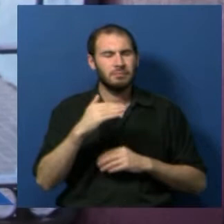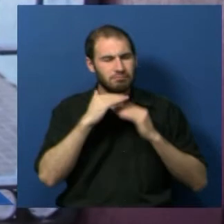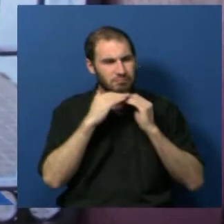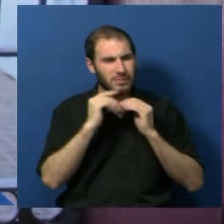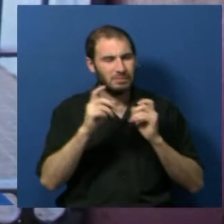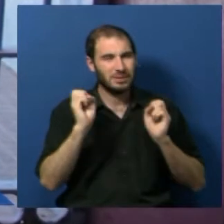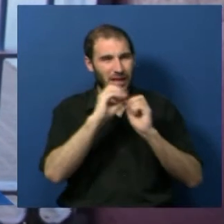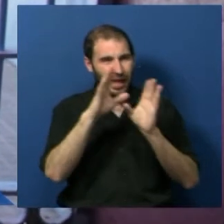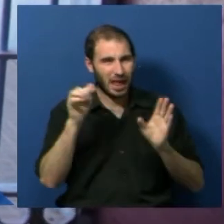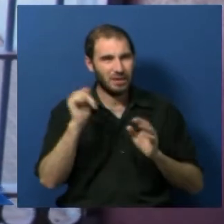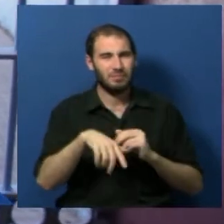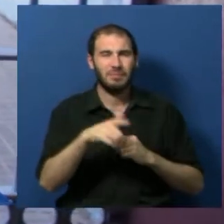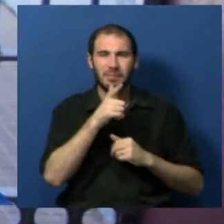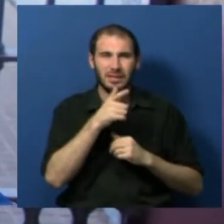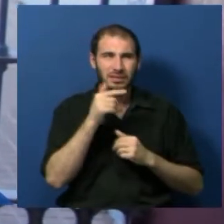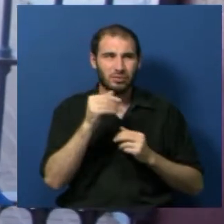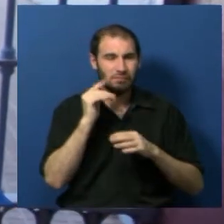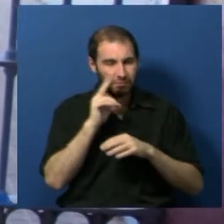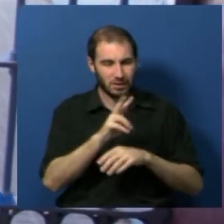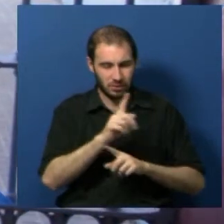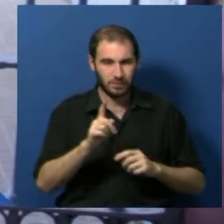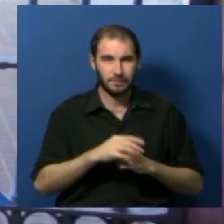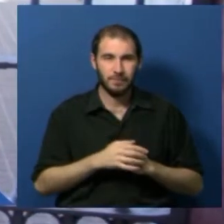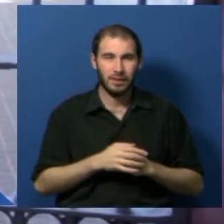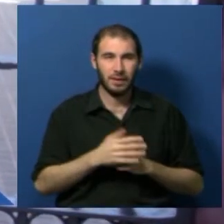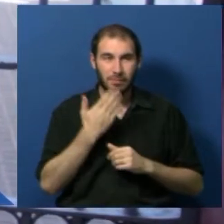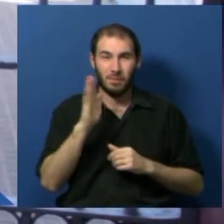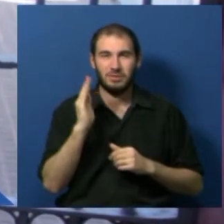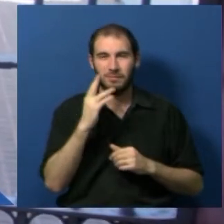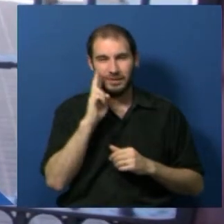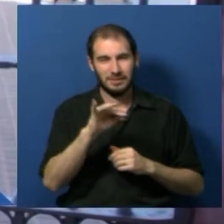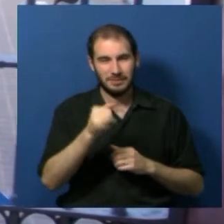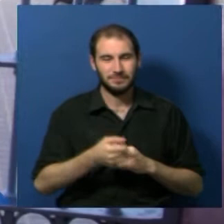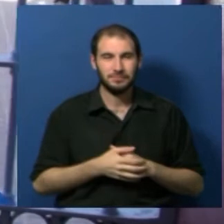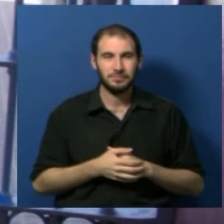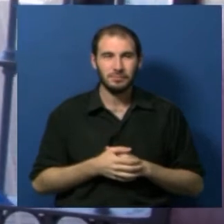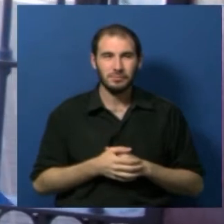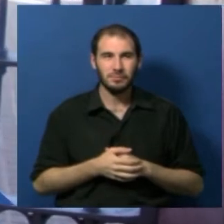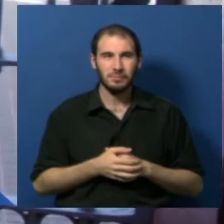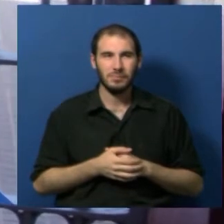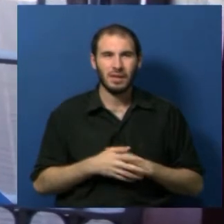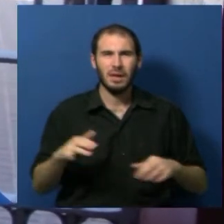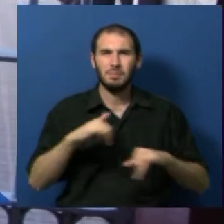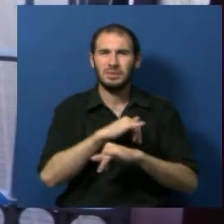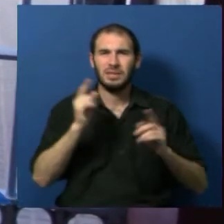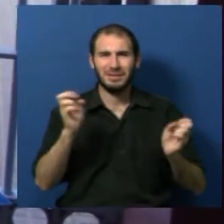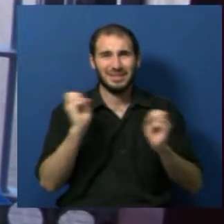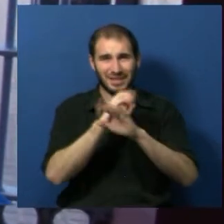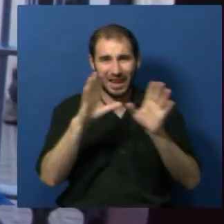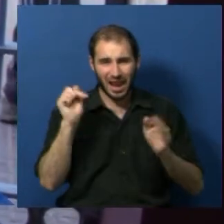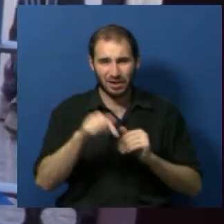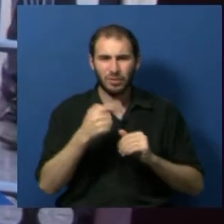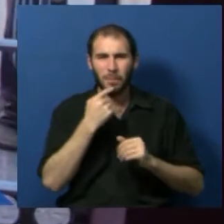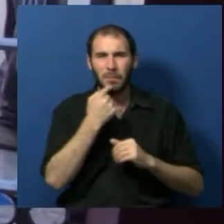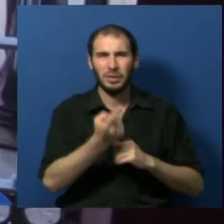muy explícito y me imagino que, porque no la he visto, la prometo que la voy a ver, bueno, que el mensaje también es explícito. En este sentido